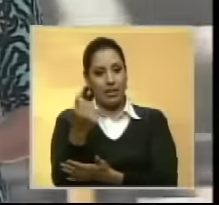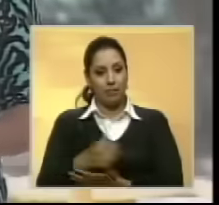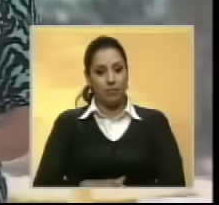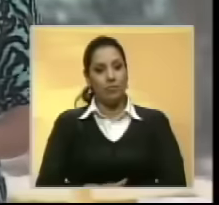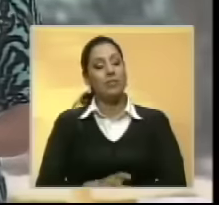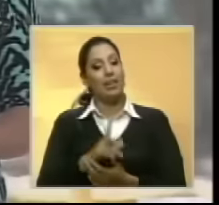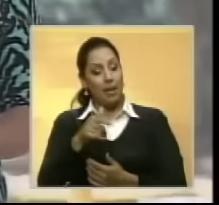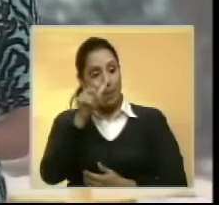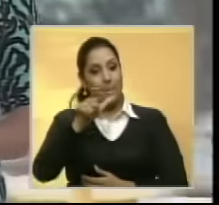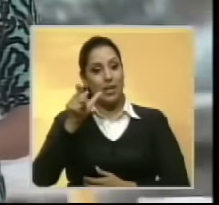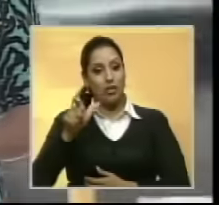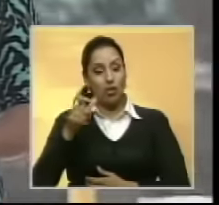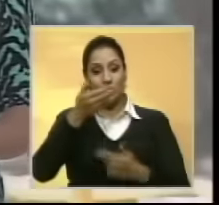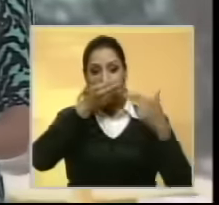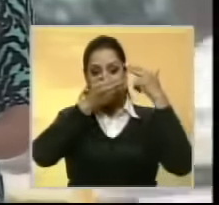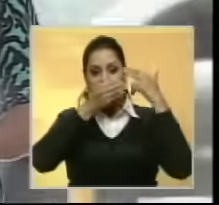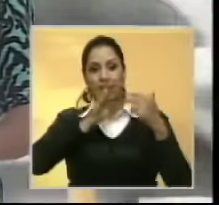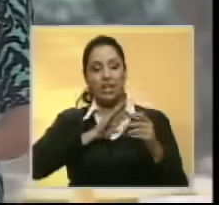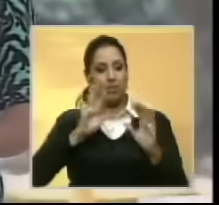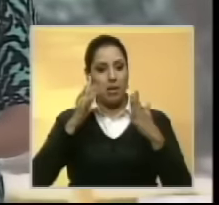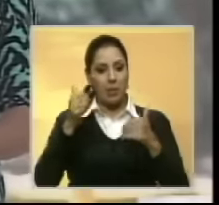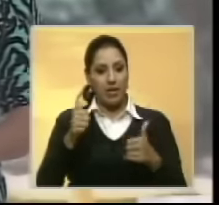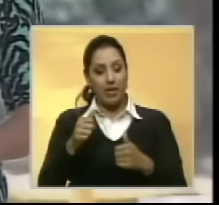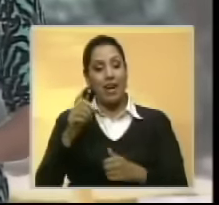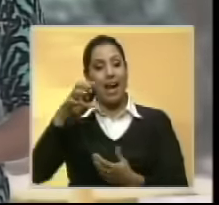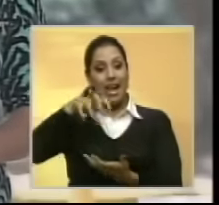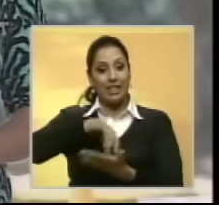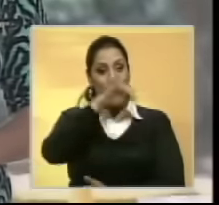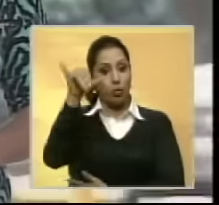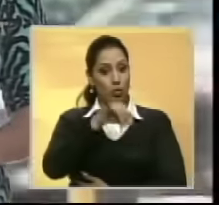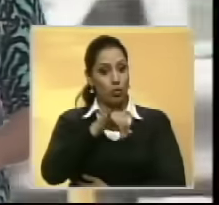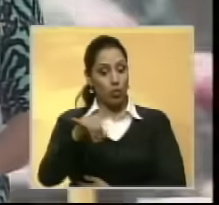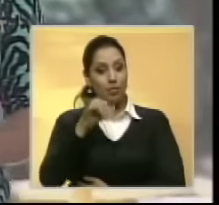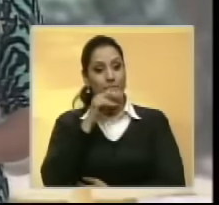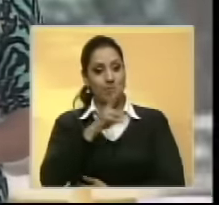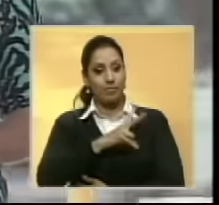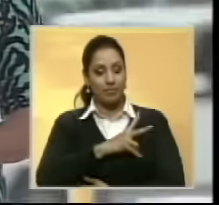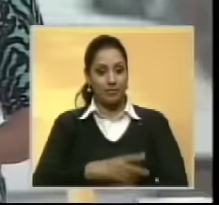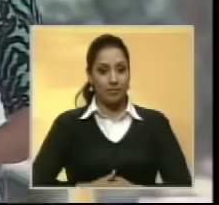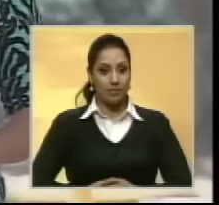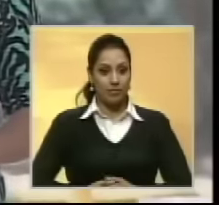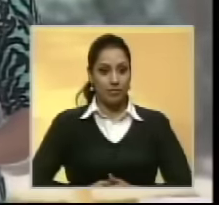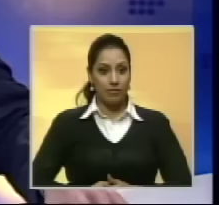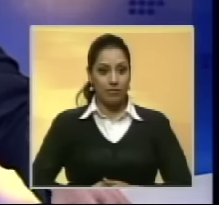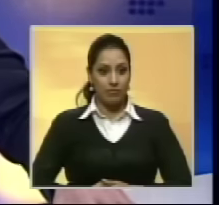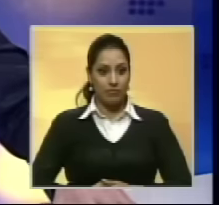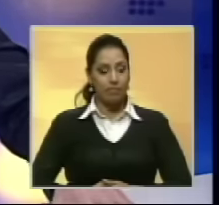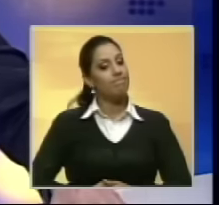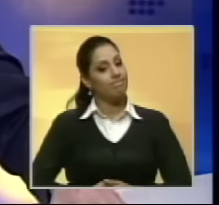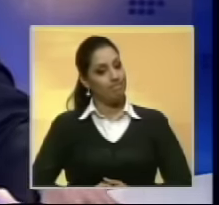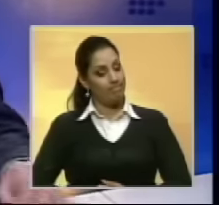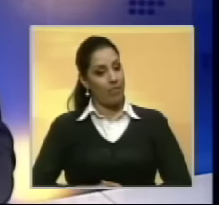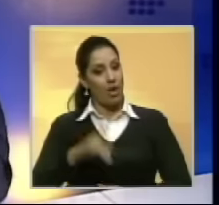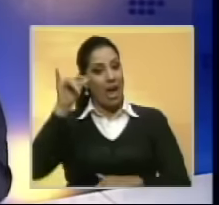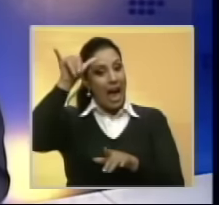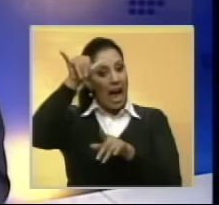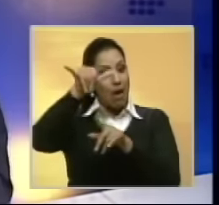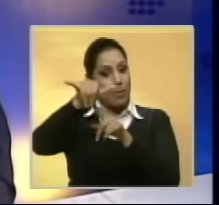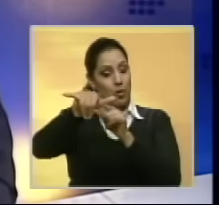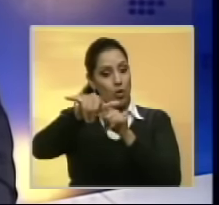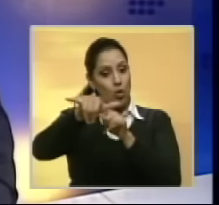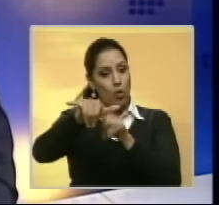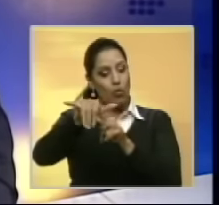dinero. Las víctimas del secuestro resultaron ilesas. Desde el estado Zulia, Jenny Soto, Noticiero Venevisión. Un avión de la